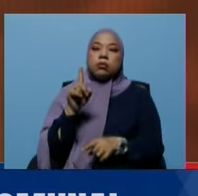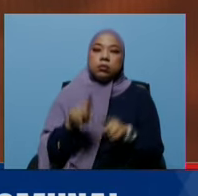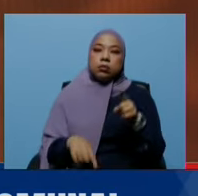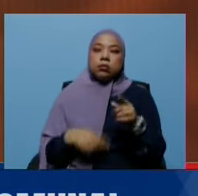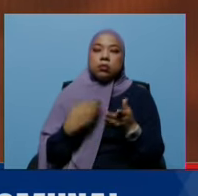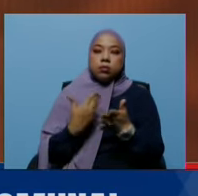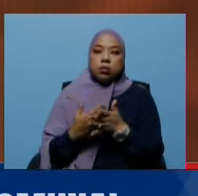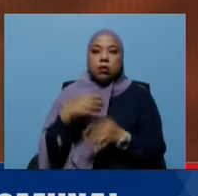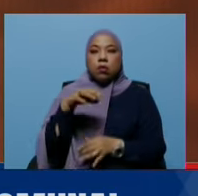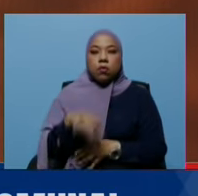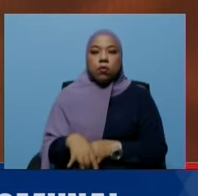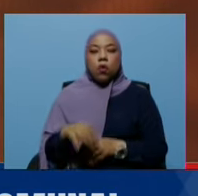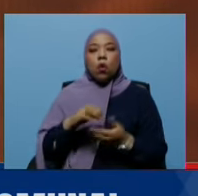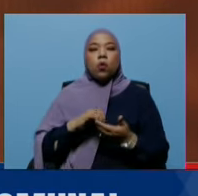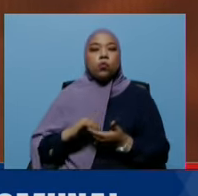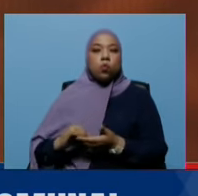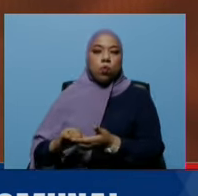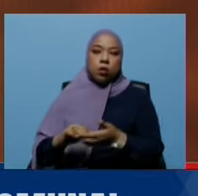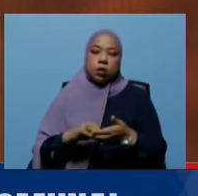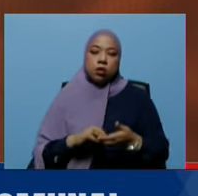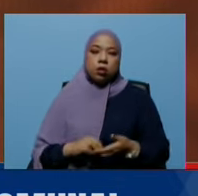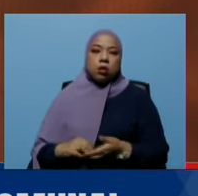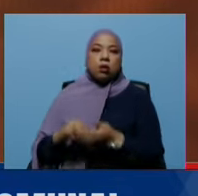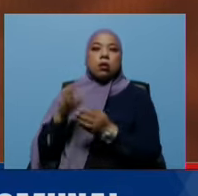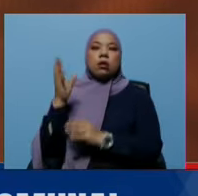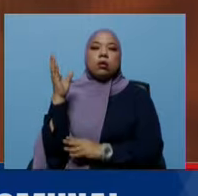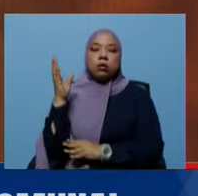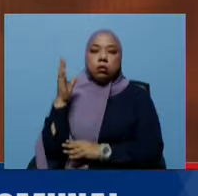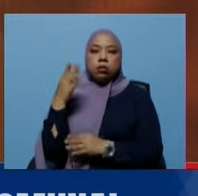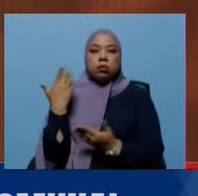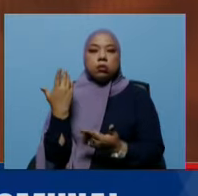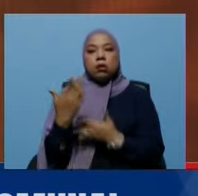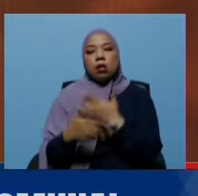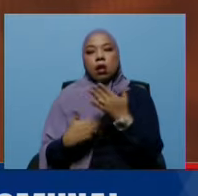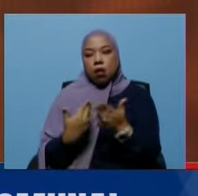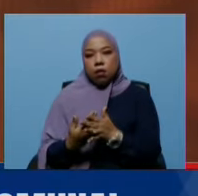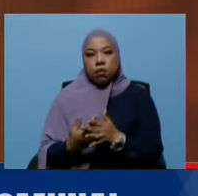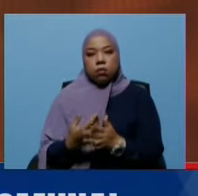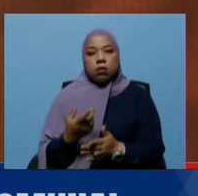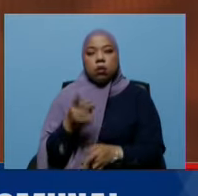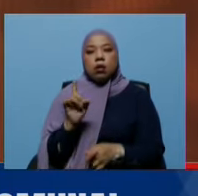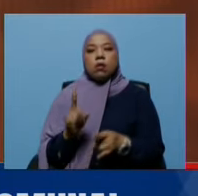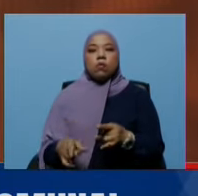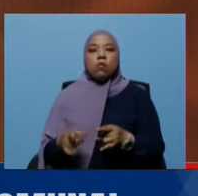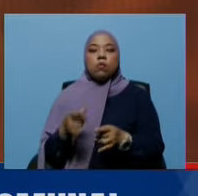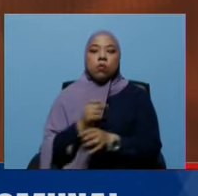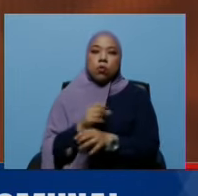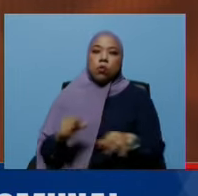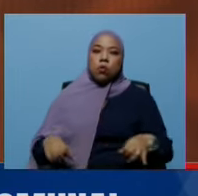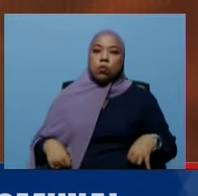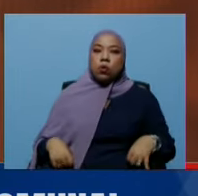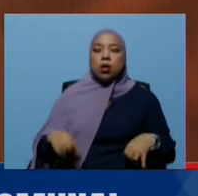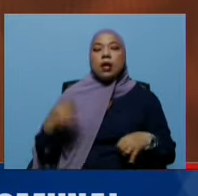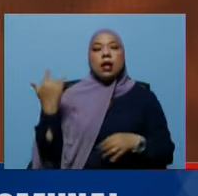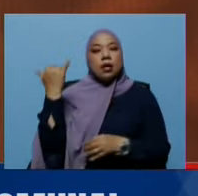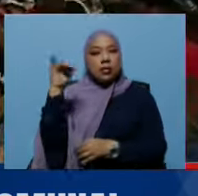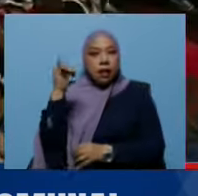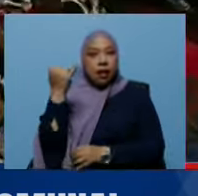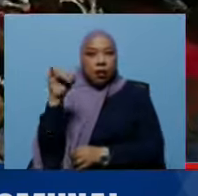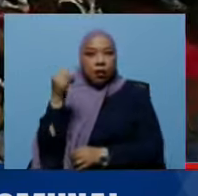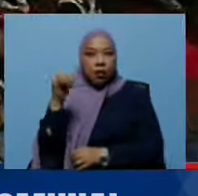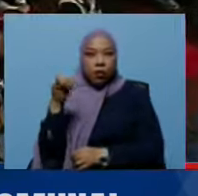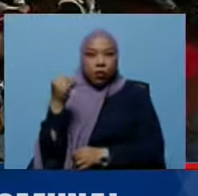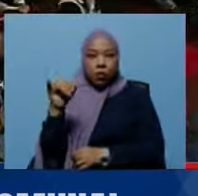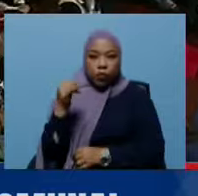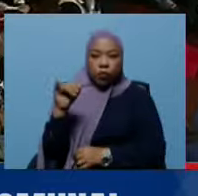además del estado Trujillo, Lara, que está por acá, Portuguesa, también está Yaracuy,